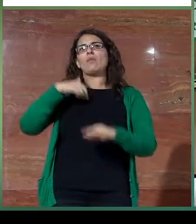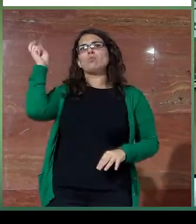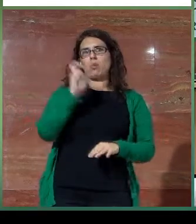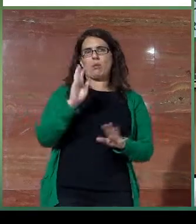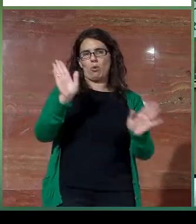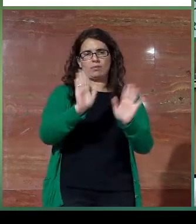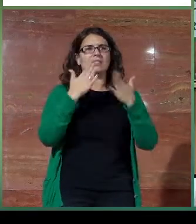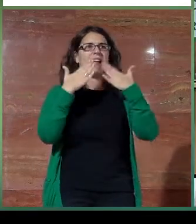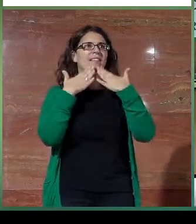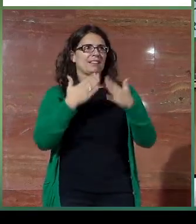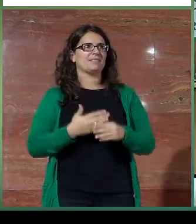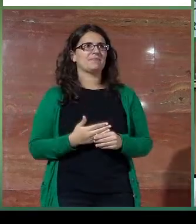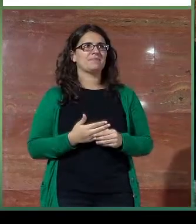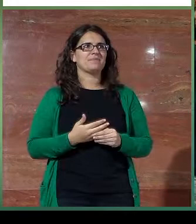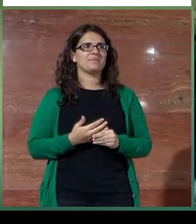Muchísimas gracias. Hasta luego.